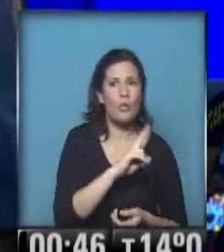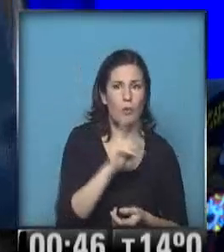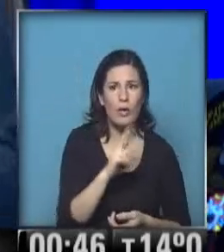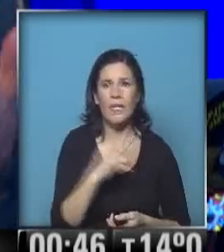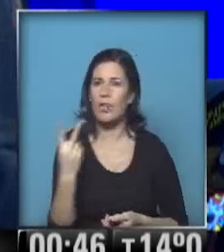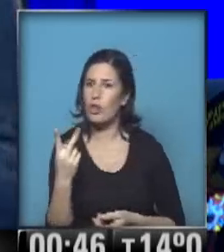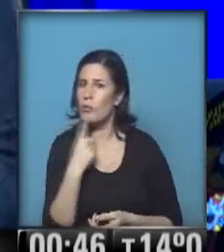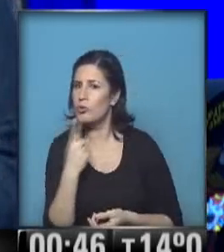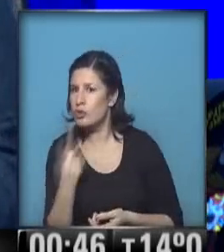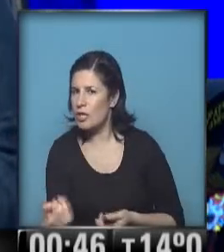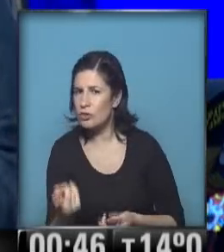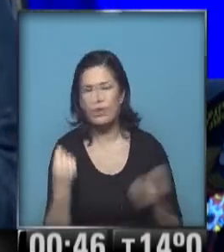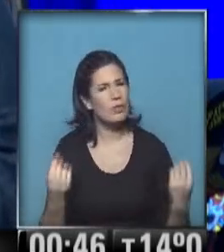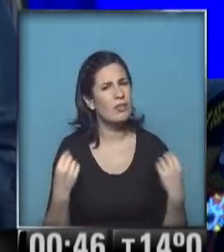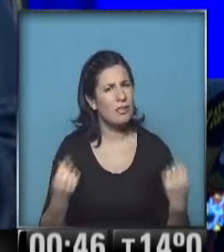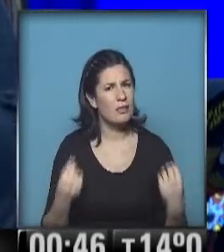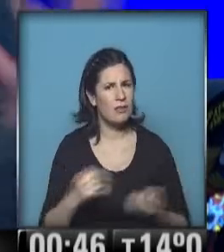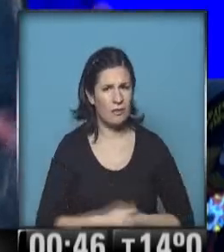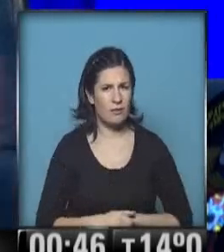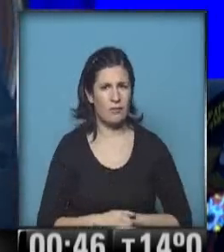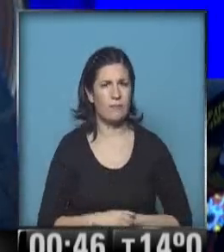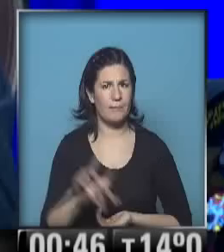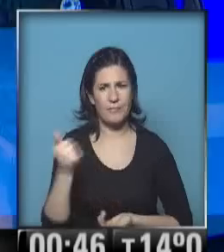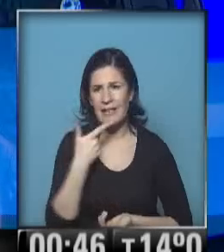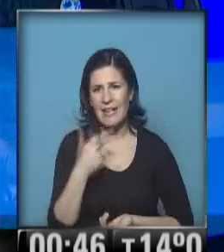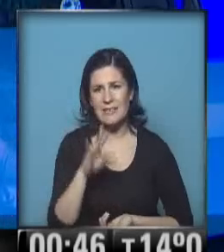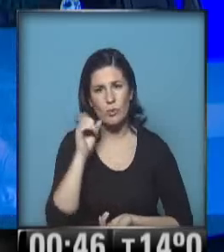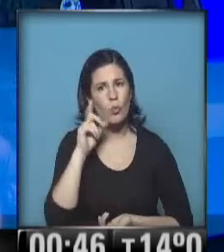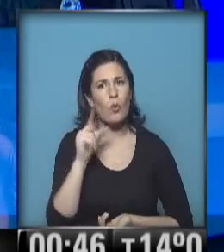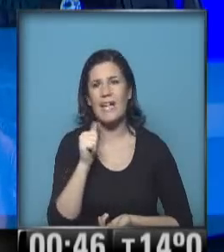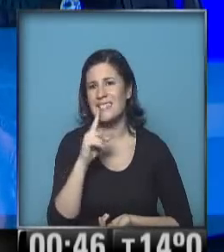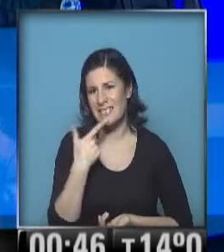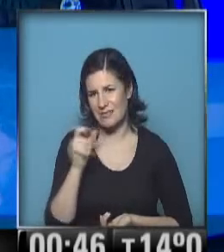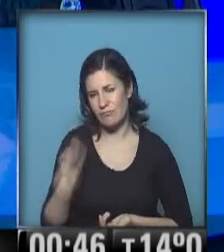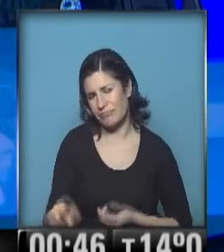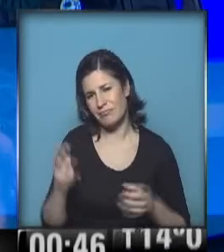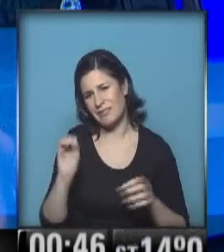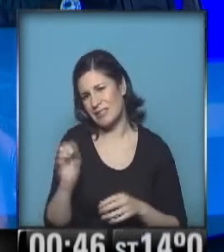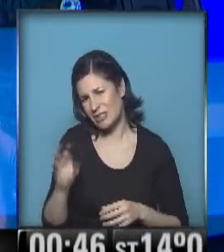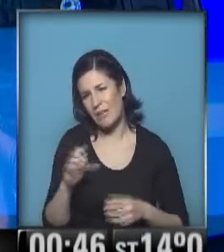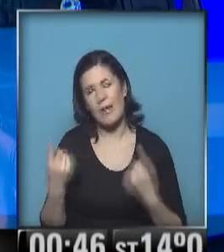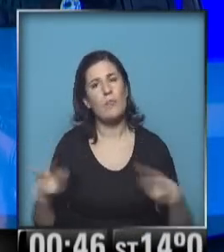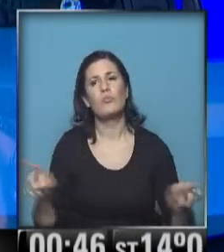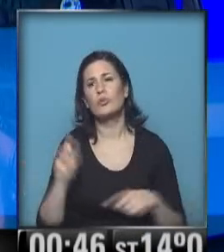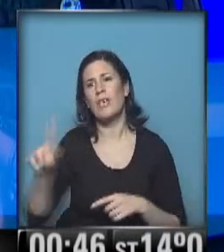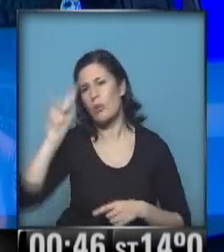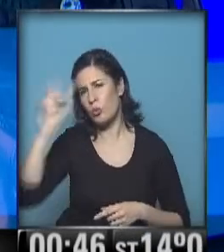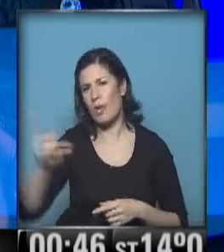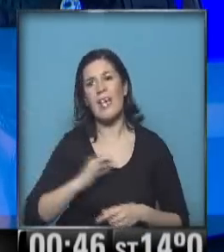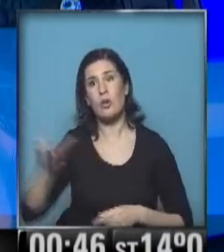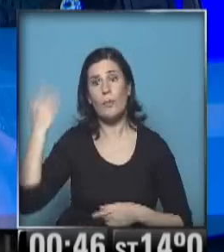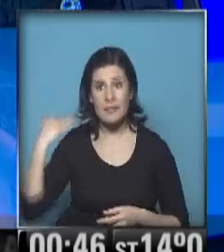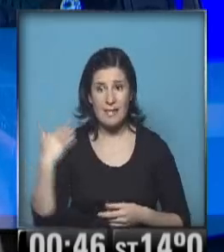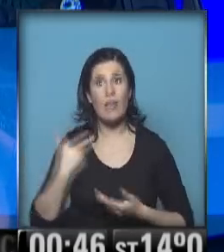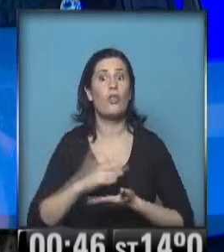Las Guachas, Los Guachas, ¿qué son? Las Guachas, se llama La así. Las Guachas, bueno. Se llama así. Las Guachas, una muy buena banda uruguaya que el año pasado presentaron su